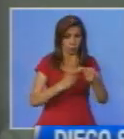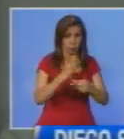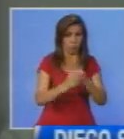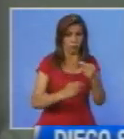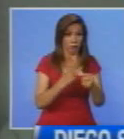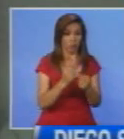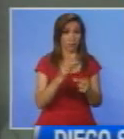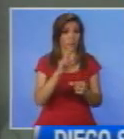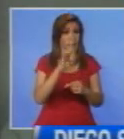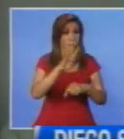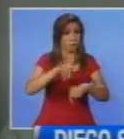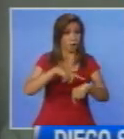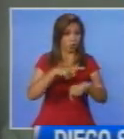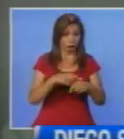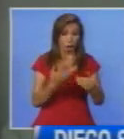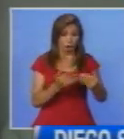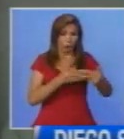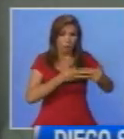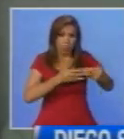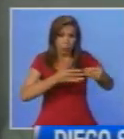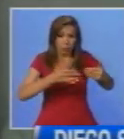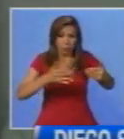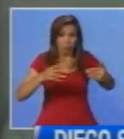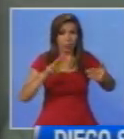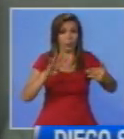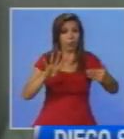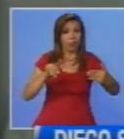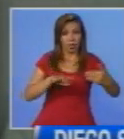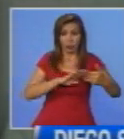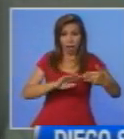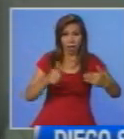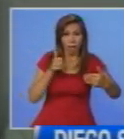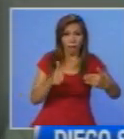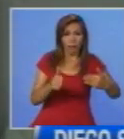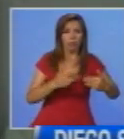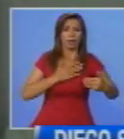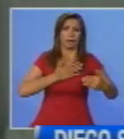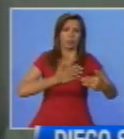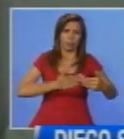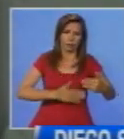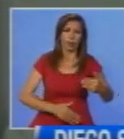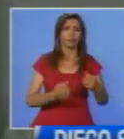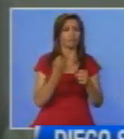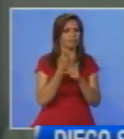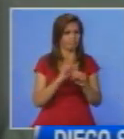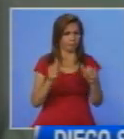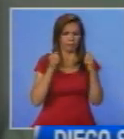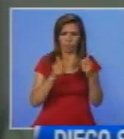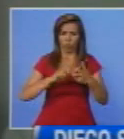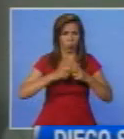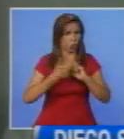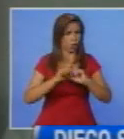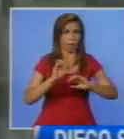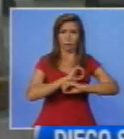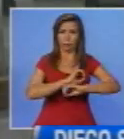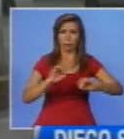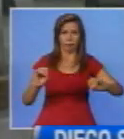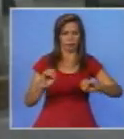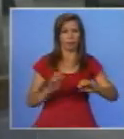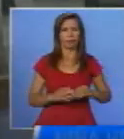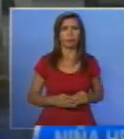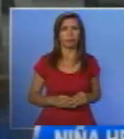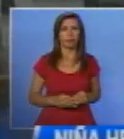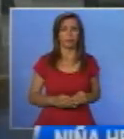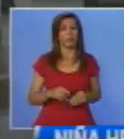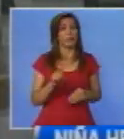de 24 horas a partir de este momento podríamos considerar que la niña no va a tener ningún tipo de pronóstico desfavorable. Esta